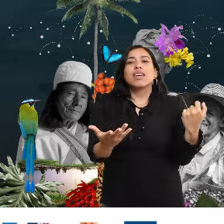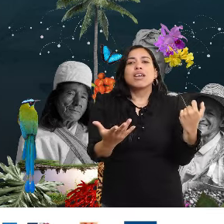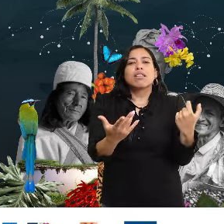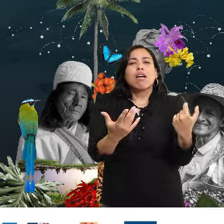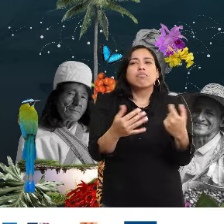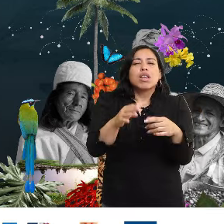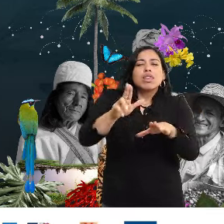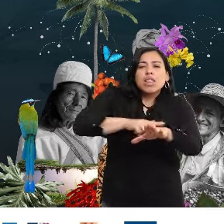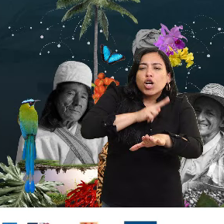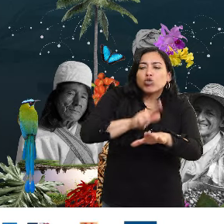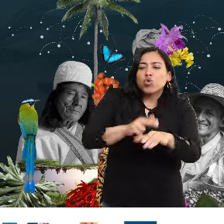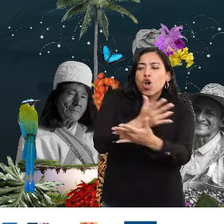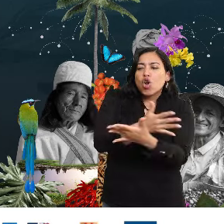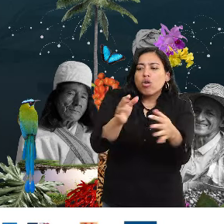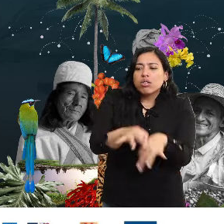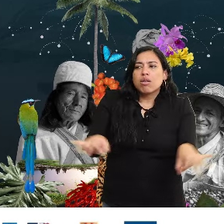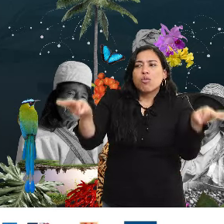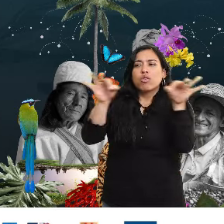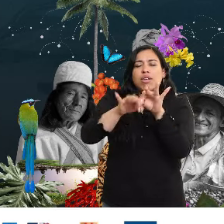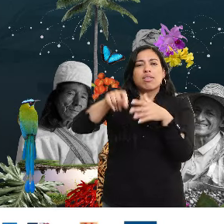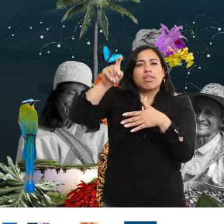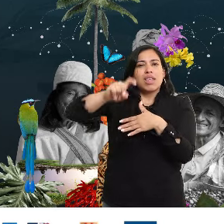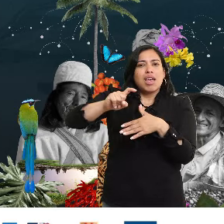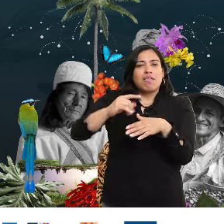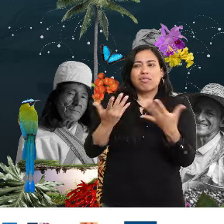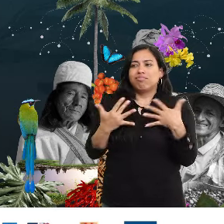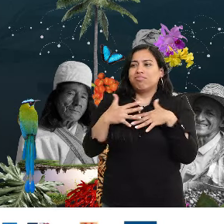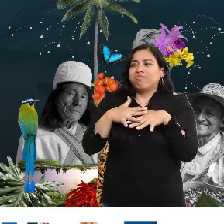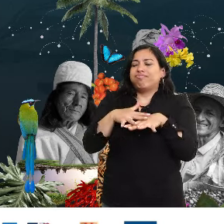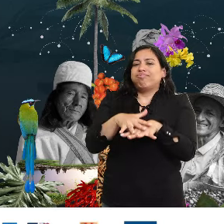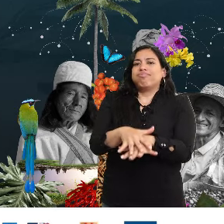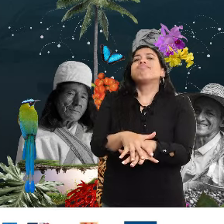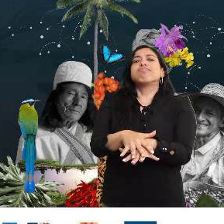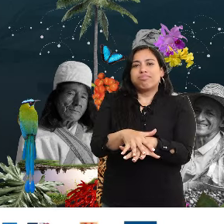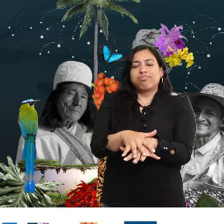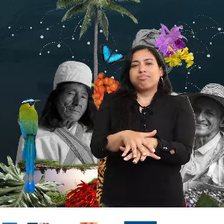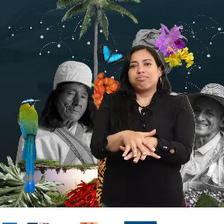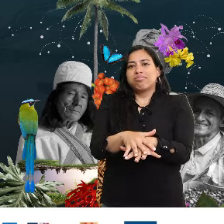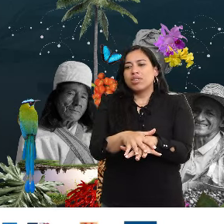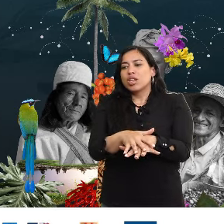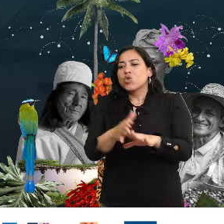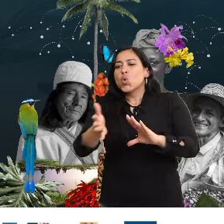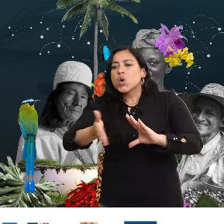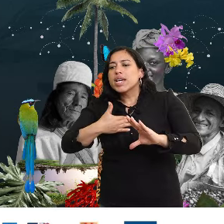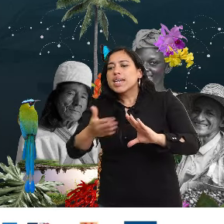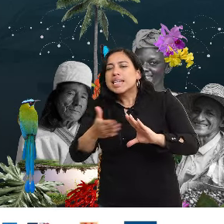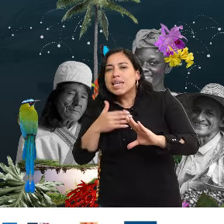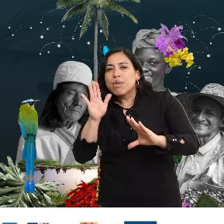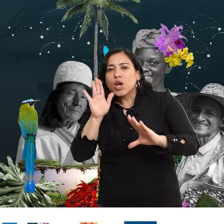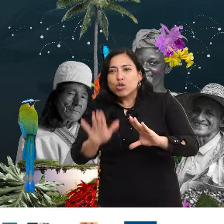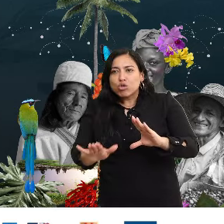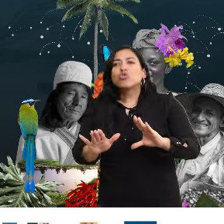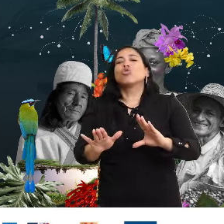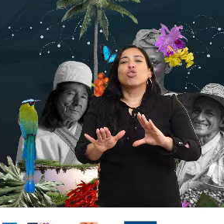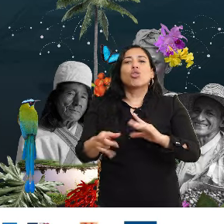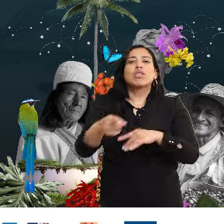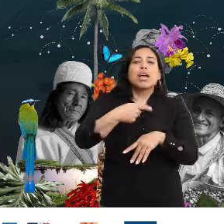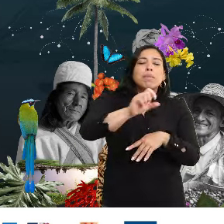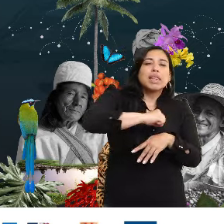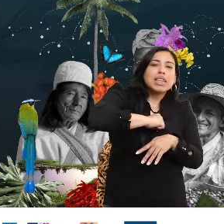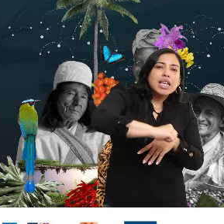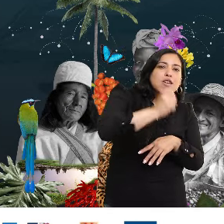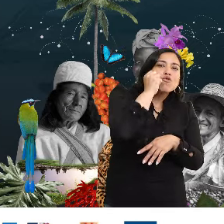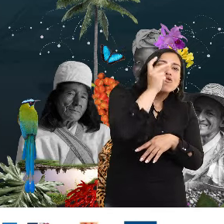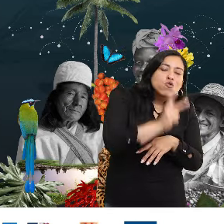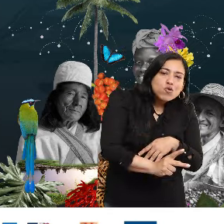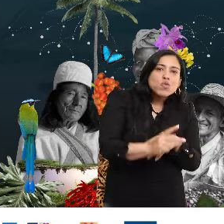valor a la naturaleza que se requiere y la integración con la agenda de clima basada en los derechos humanos y